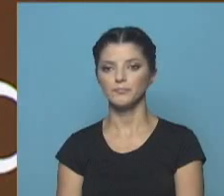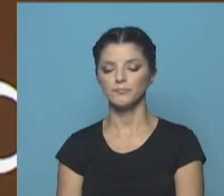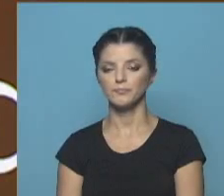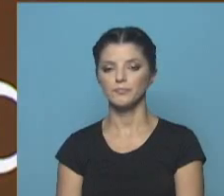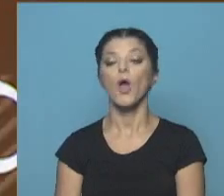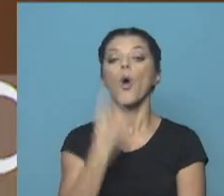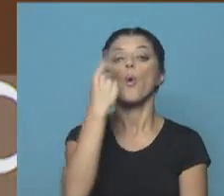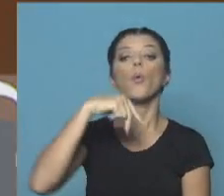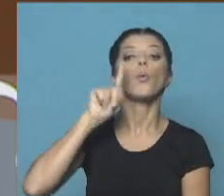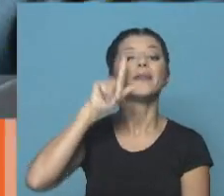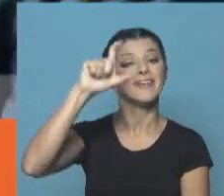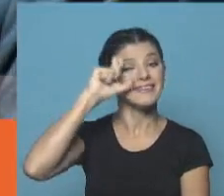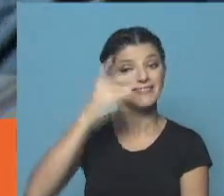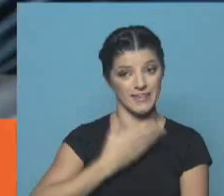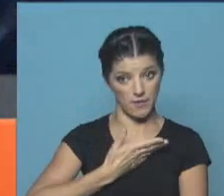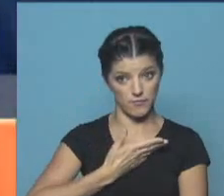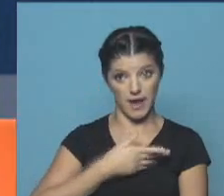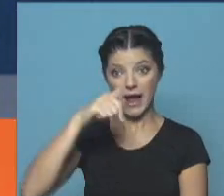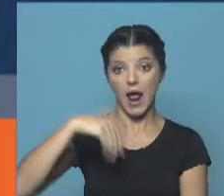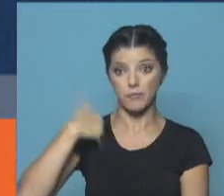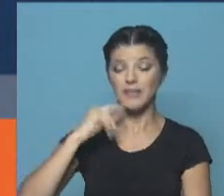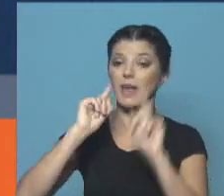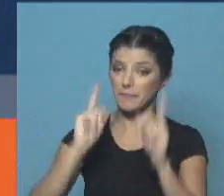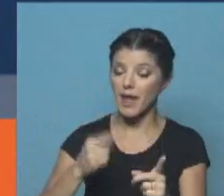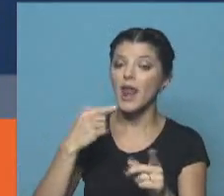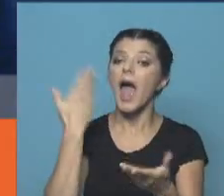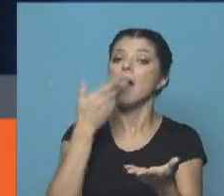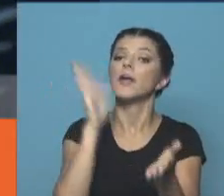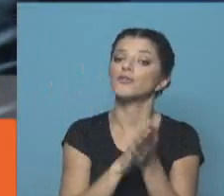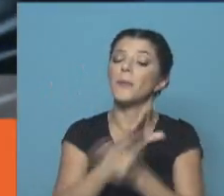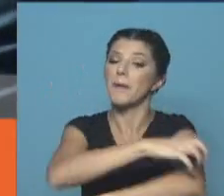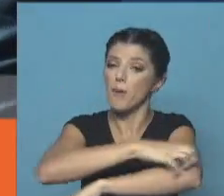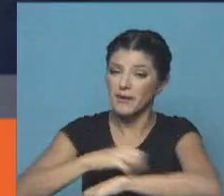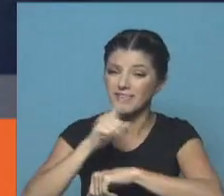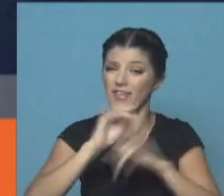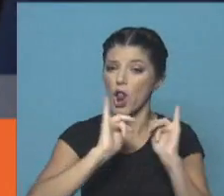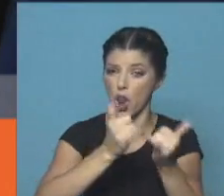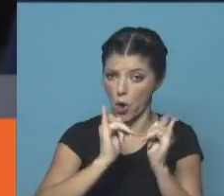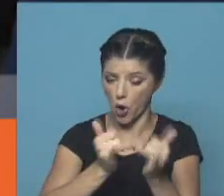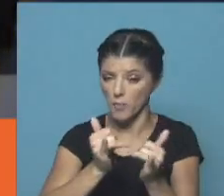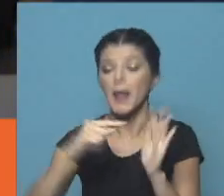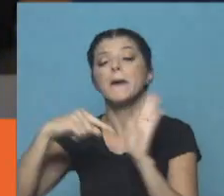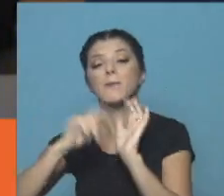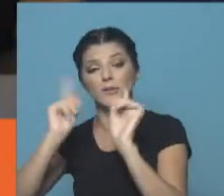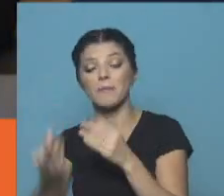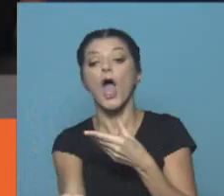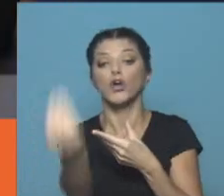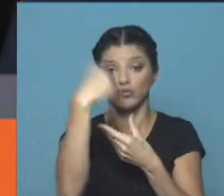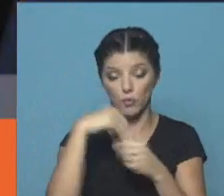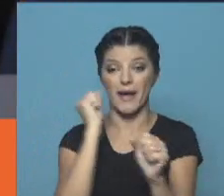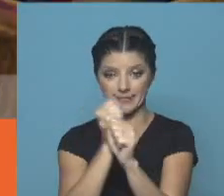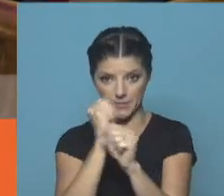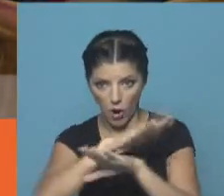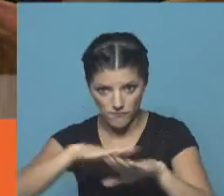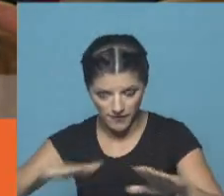UNICEF Internacional en Argentina también refleja pobreza adolescente. Pero además suma trabajo infantil,